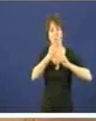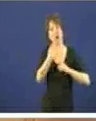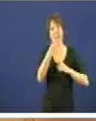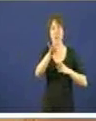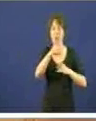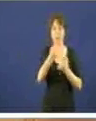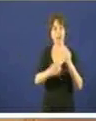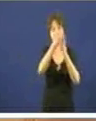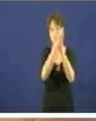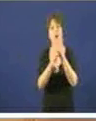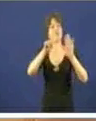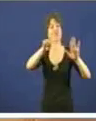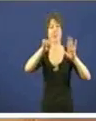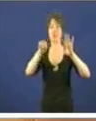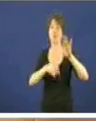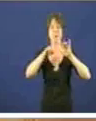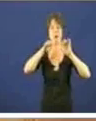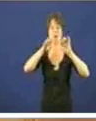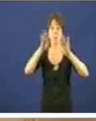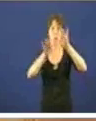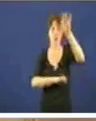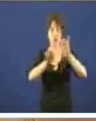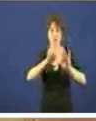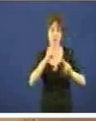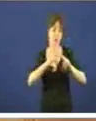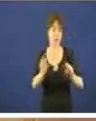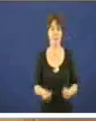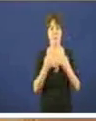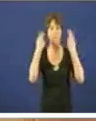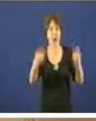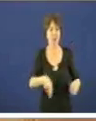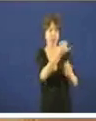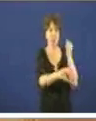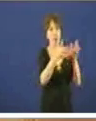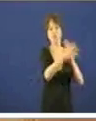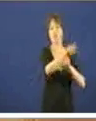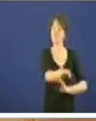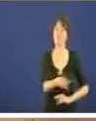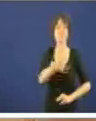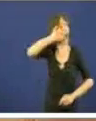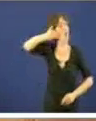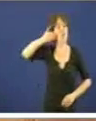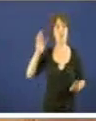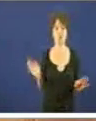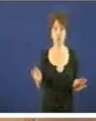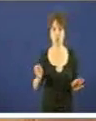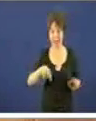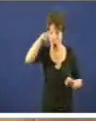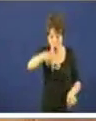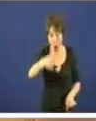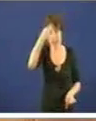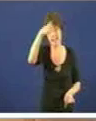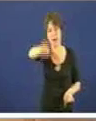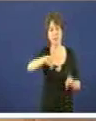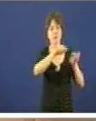6,83%. Novo fracaso, señor Feijó. E vostede insiste en colgarse medallas. Sabemos, ademais, hoxe, que